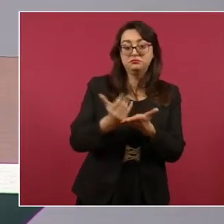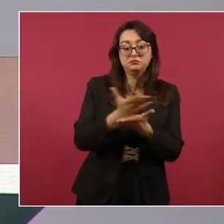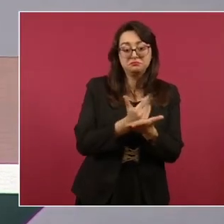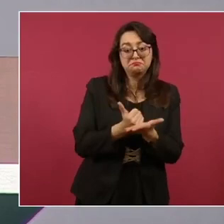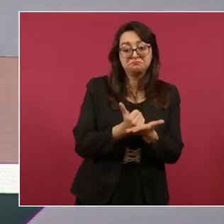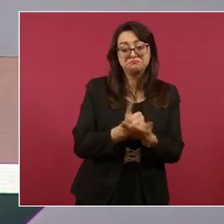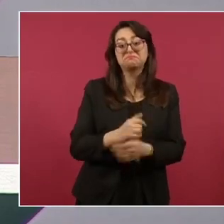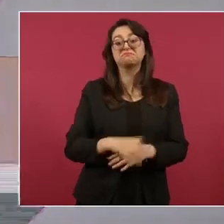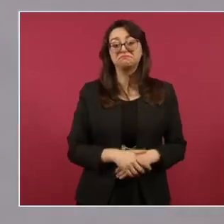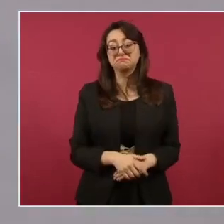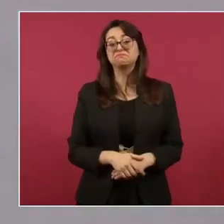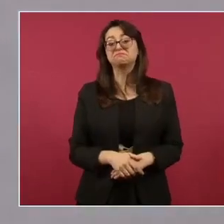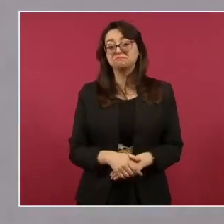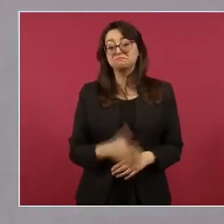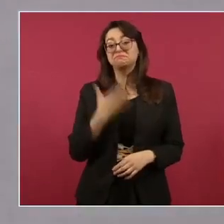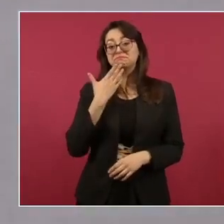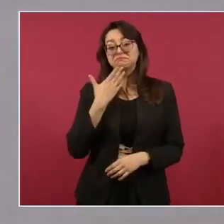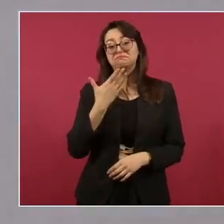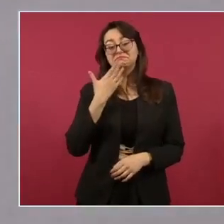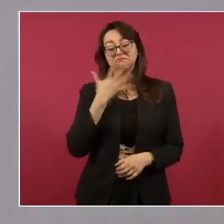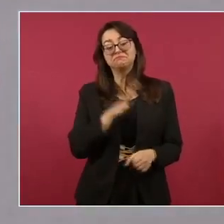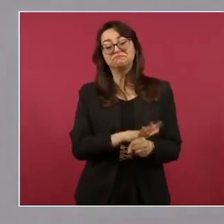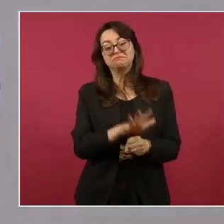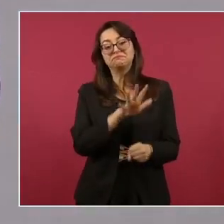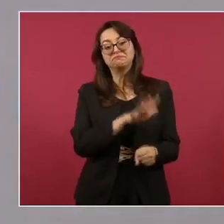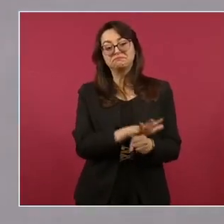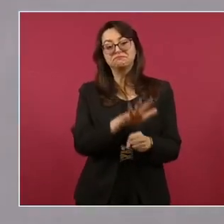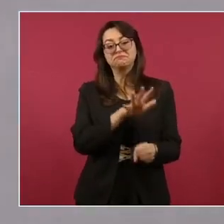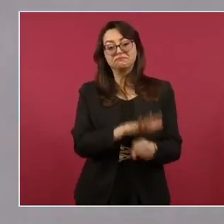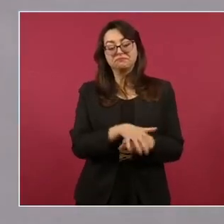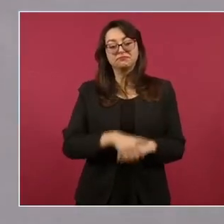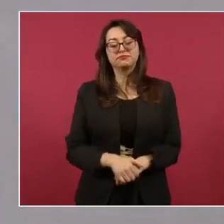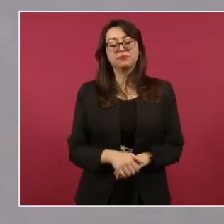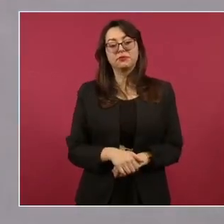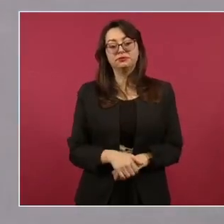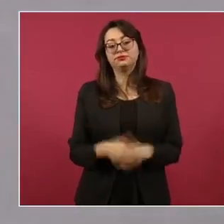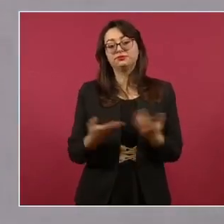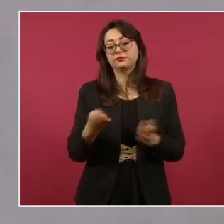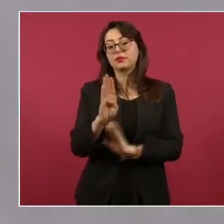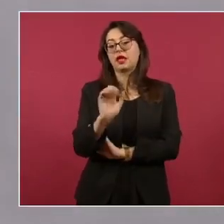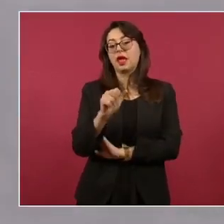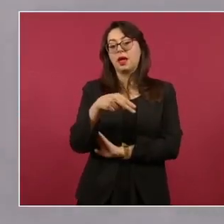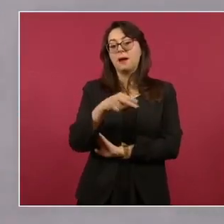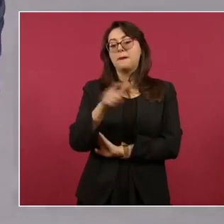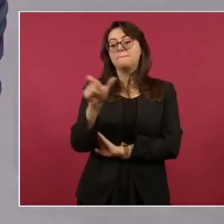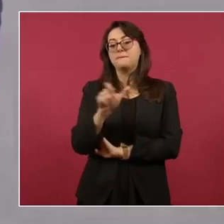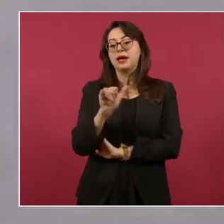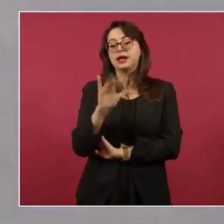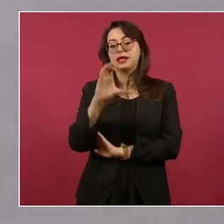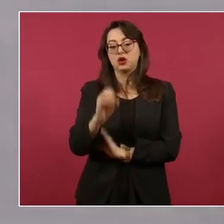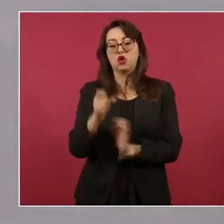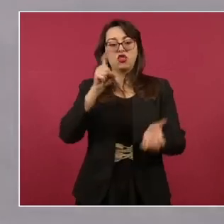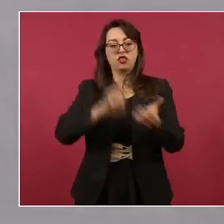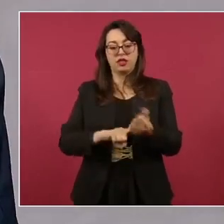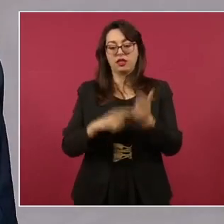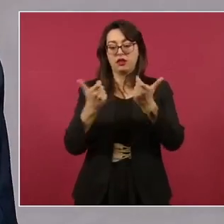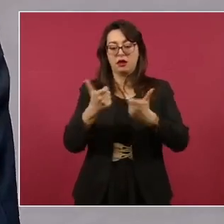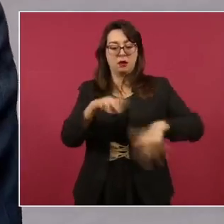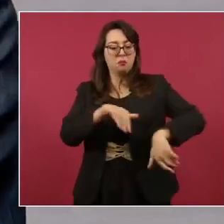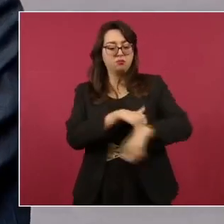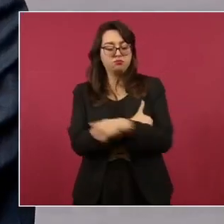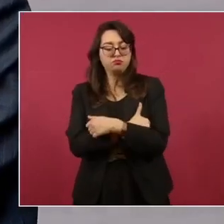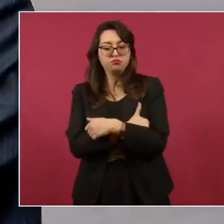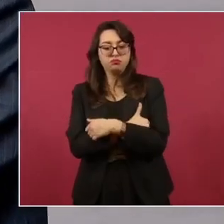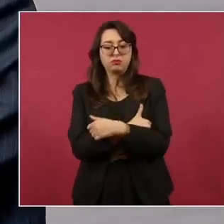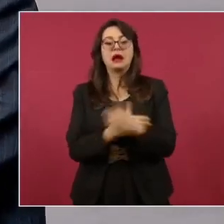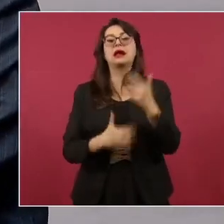buenas ganancias. Las reservas del Banco de México se han incrementado en